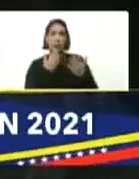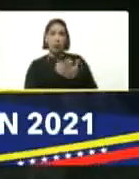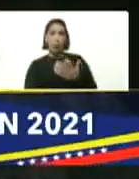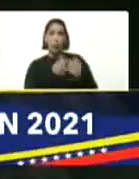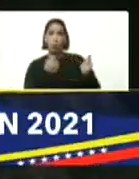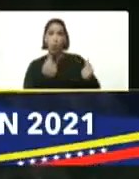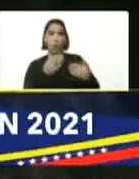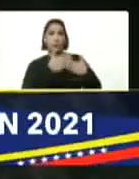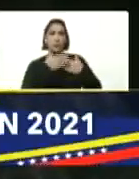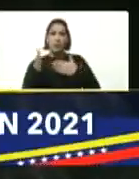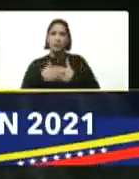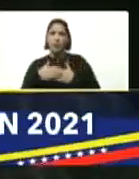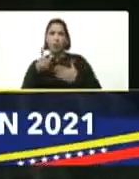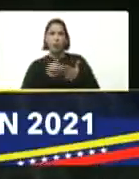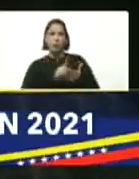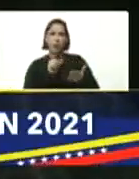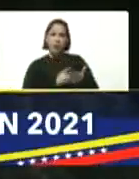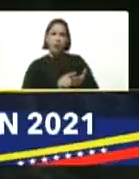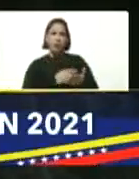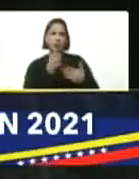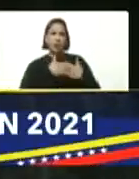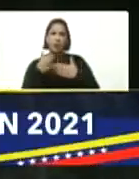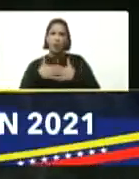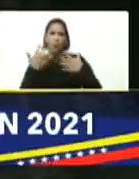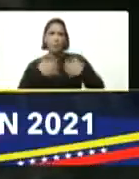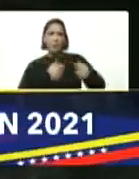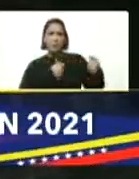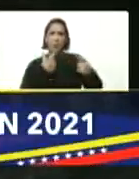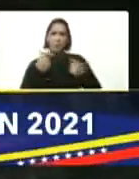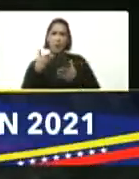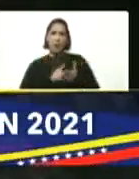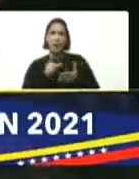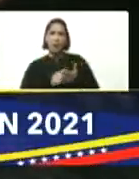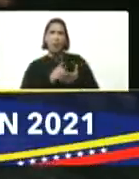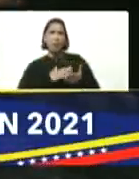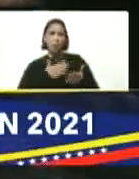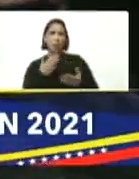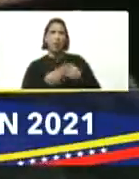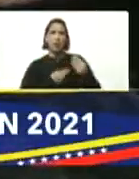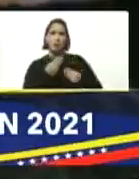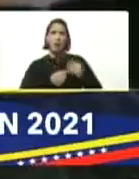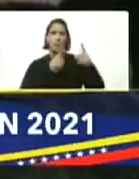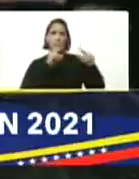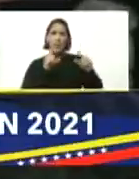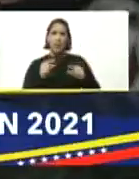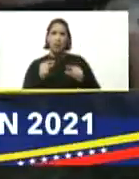Han cerrado librerías, han cerrado distribuidoras. Se ha podido hacer menos de lo que podíamos hacer en